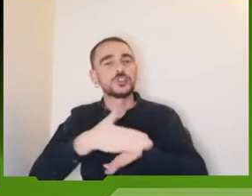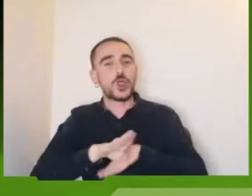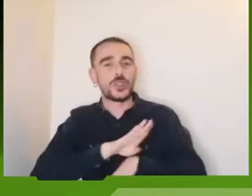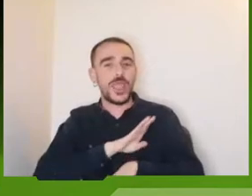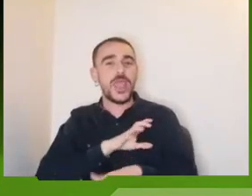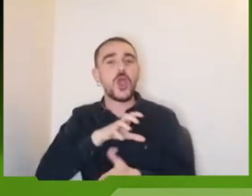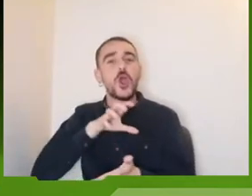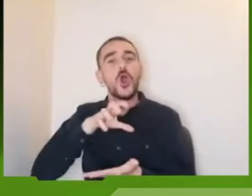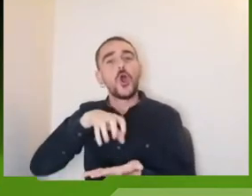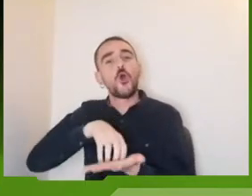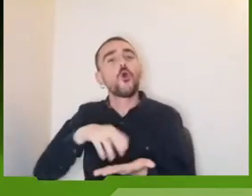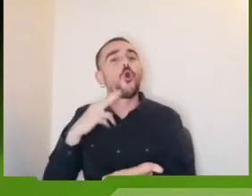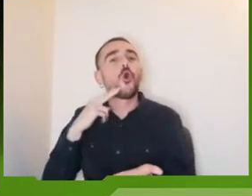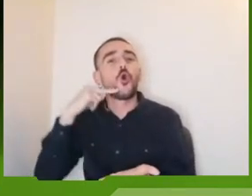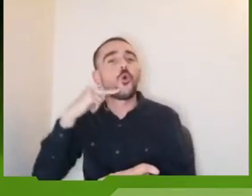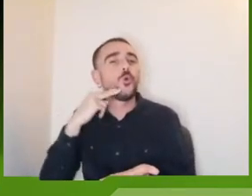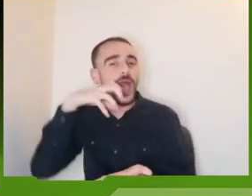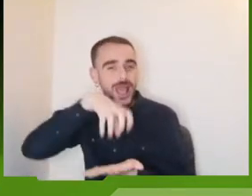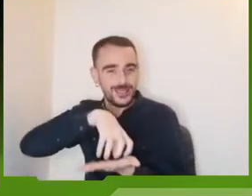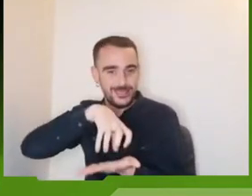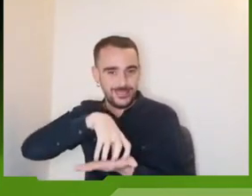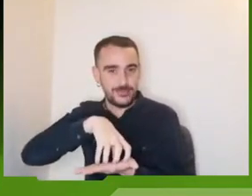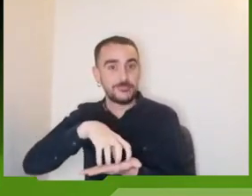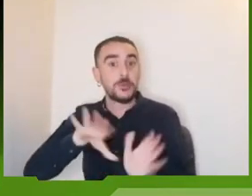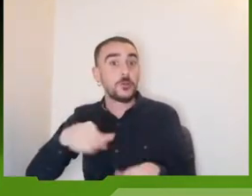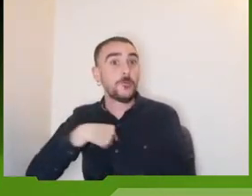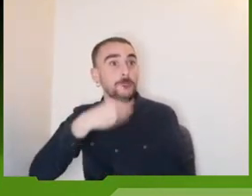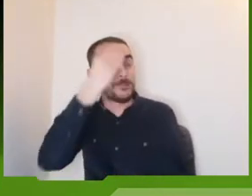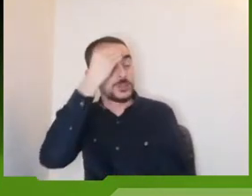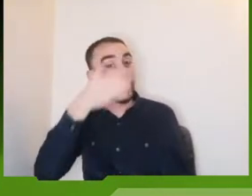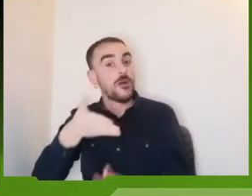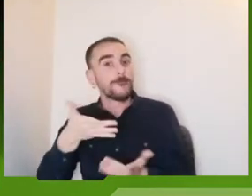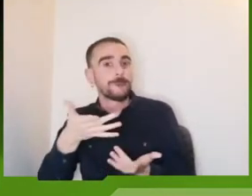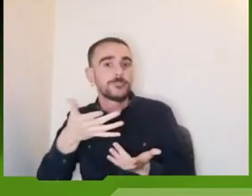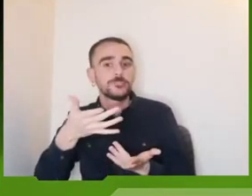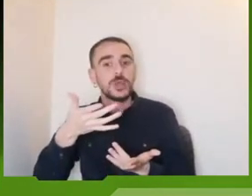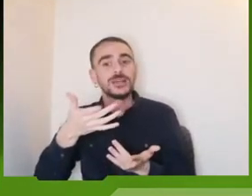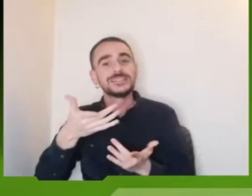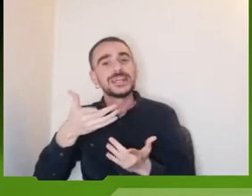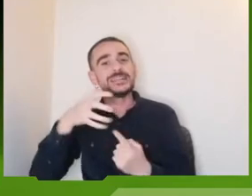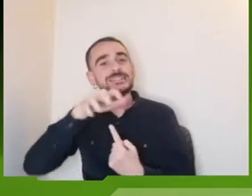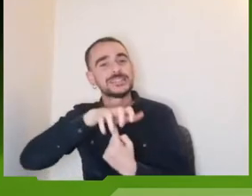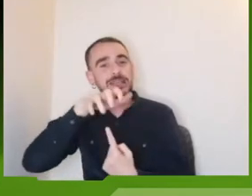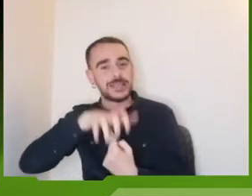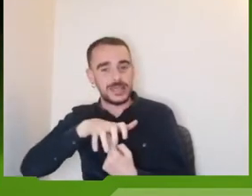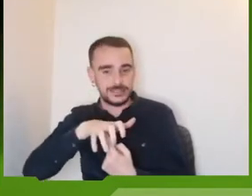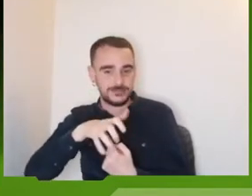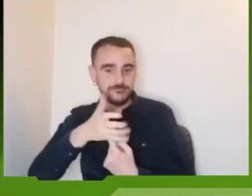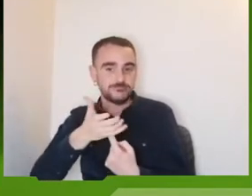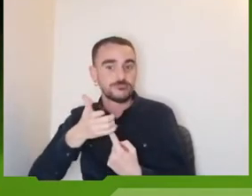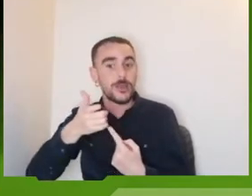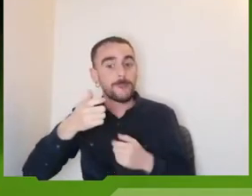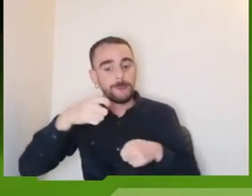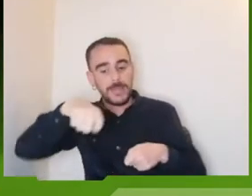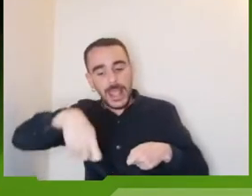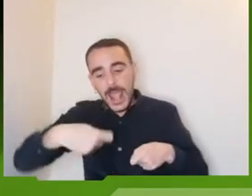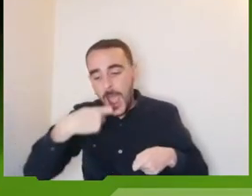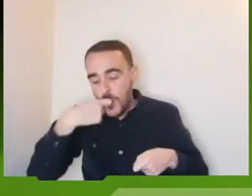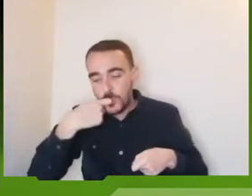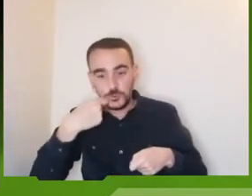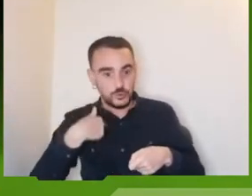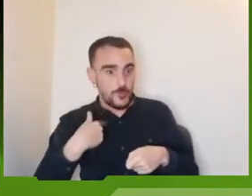creo, las setas antes Claro. en la paella. Porque Claro, yo de en la sal. paella